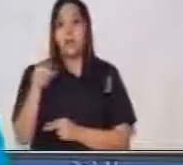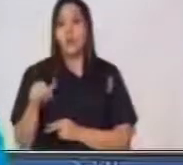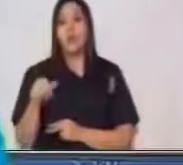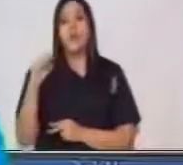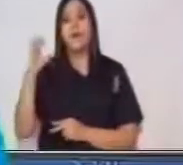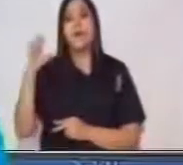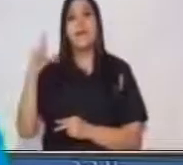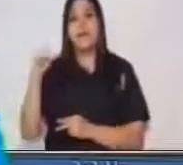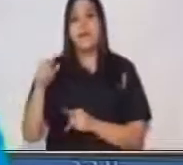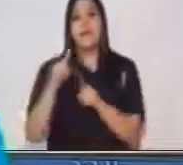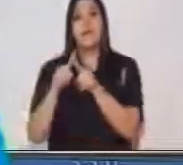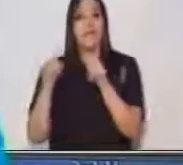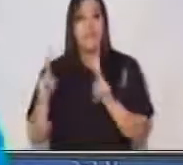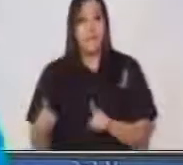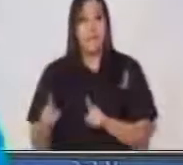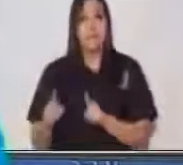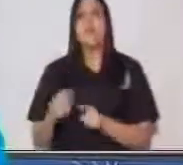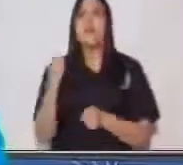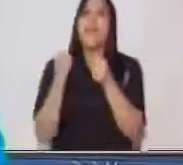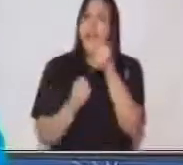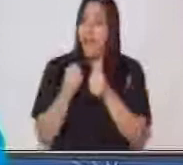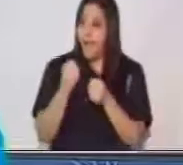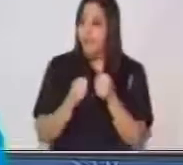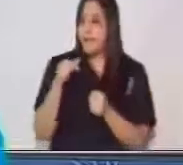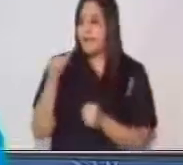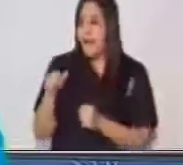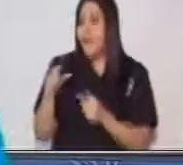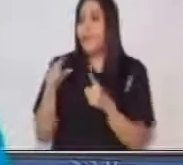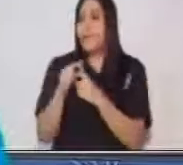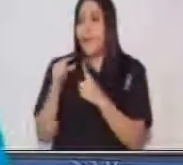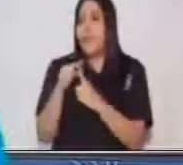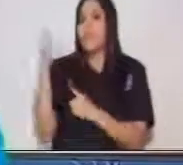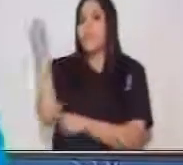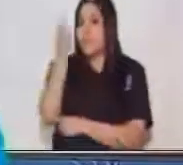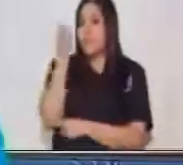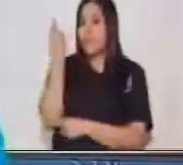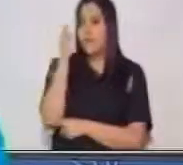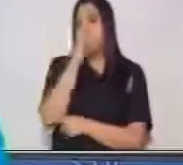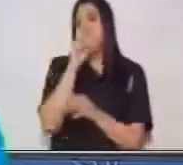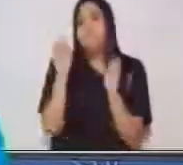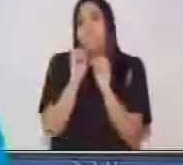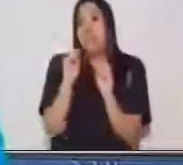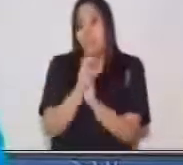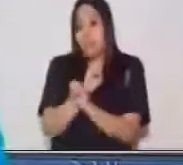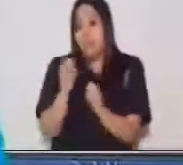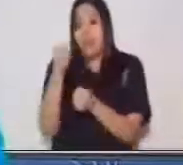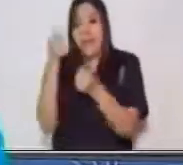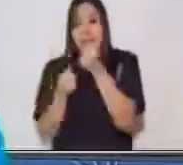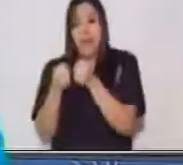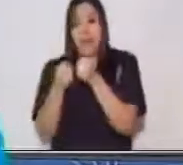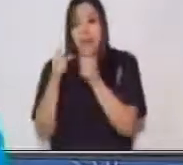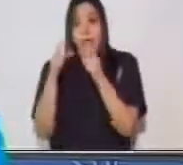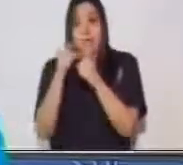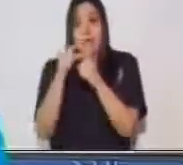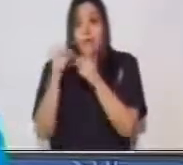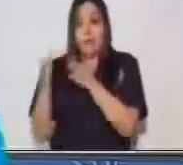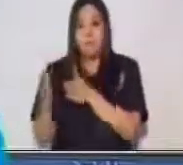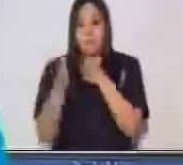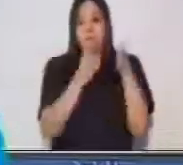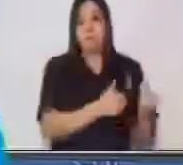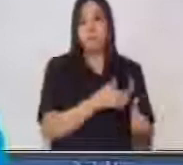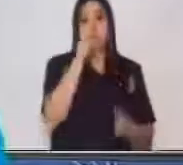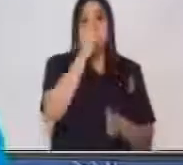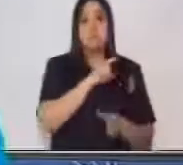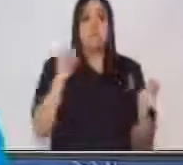es el sustantivo y la que le da sentido a nuestra oración, porque si no estuviera la palabra carro, se leería él es